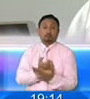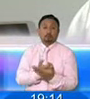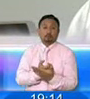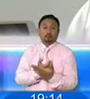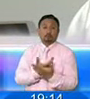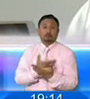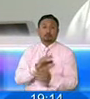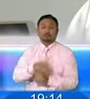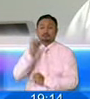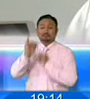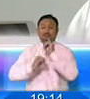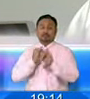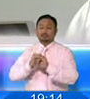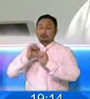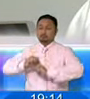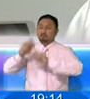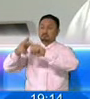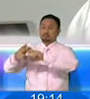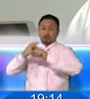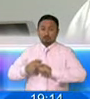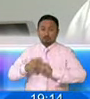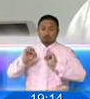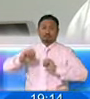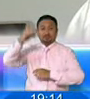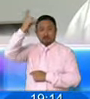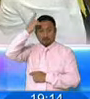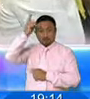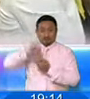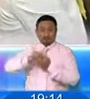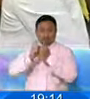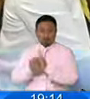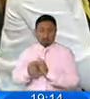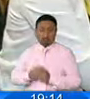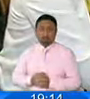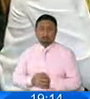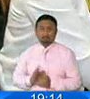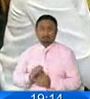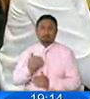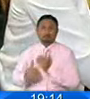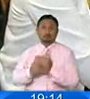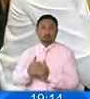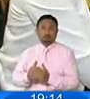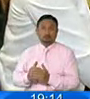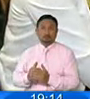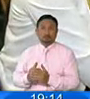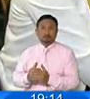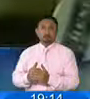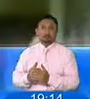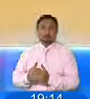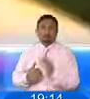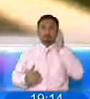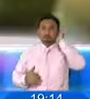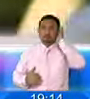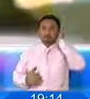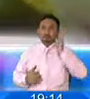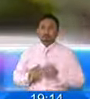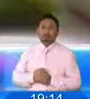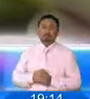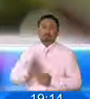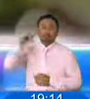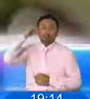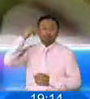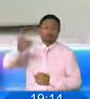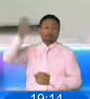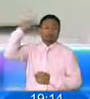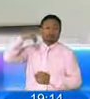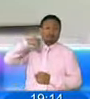apoyo internacional para poder reemplazar la deuda cara por barata. Que este proceso es menos difuso que la deuda contraída en el gobierno de